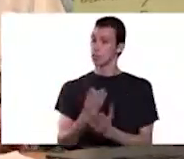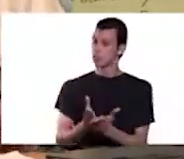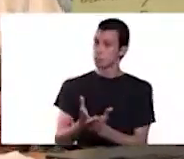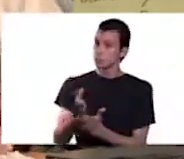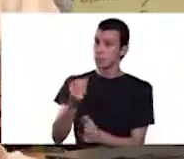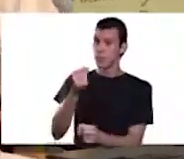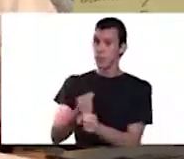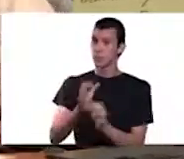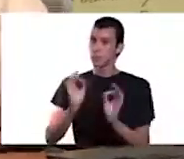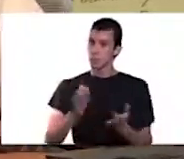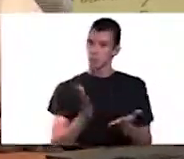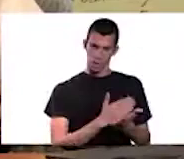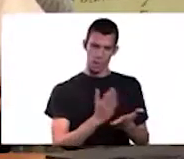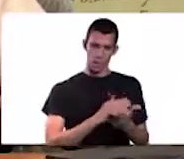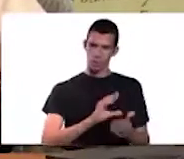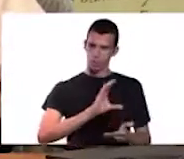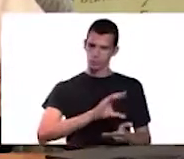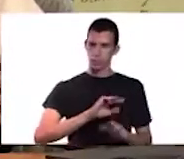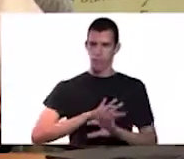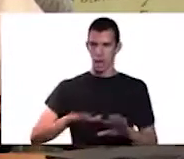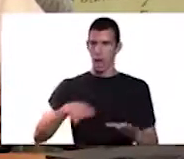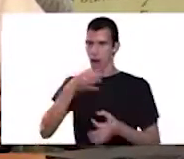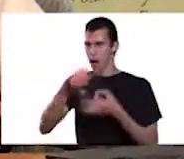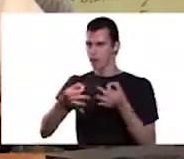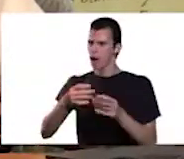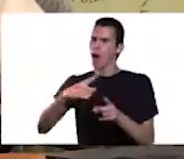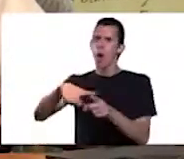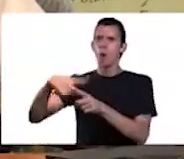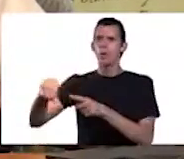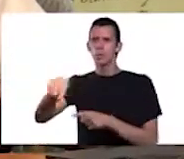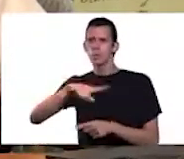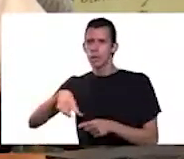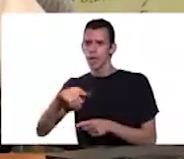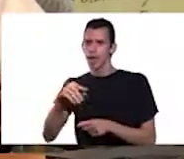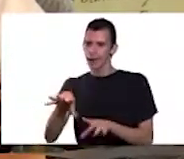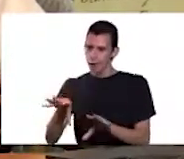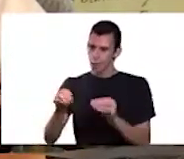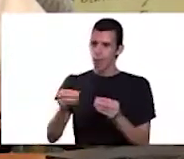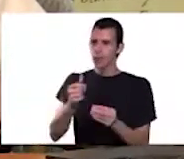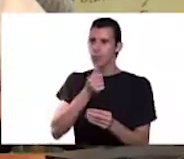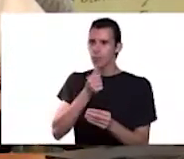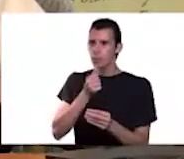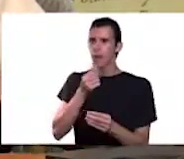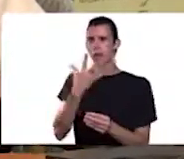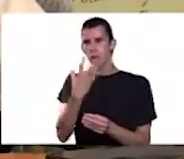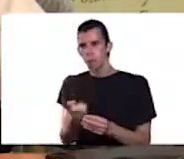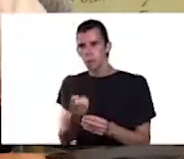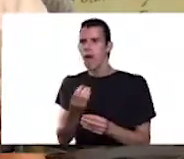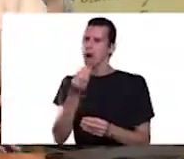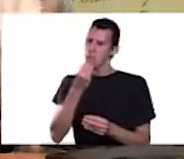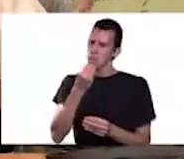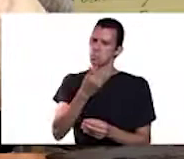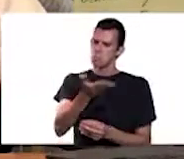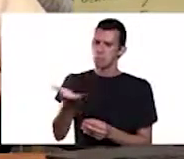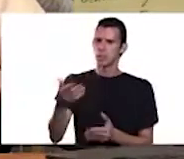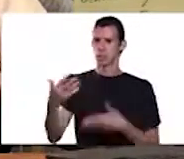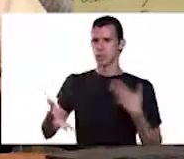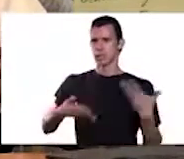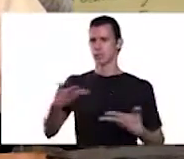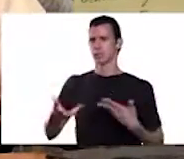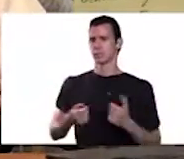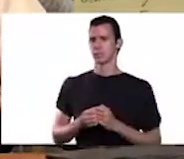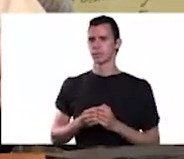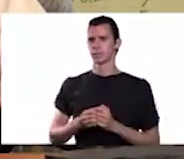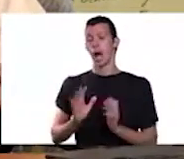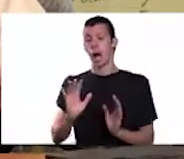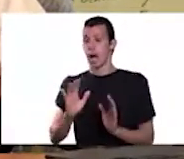con esta literatura, además de otras que ustedes pueden consultar, como la pueden ver como la